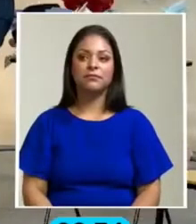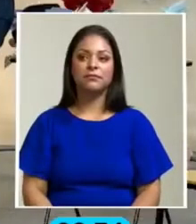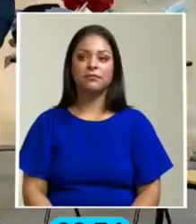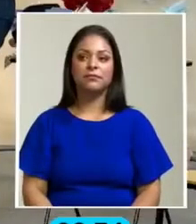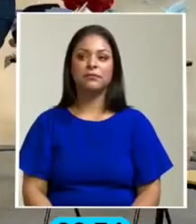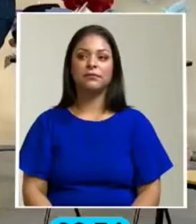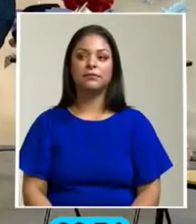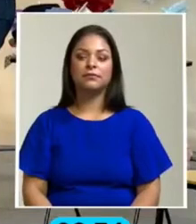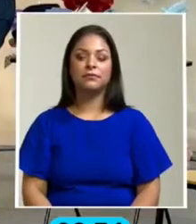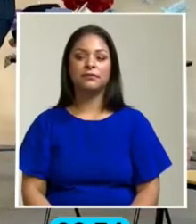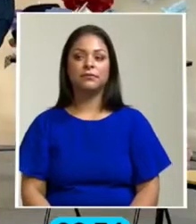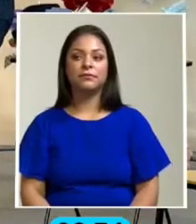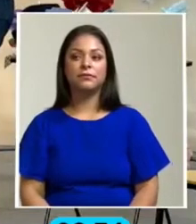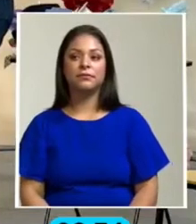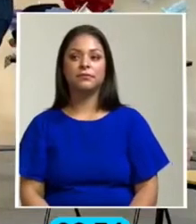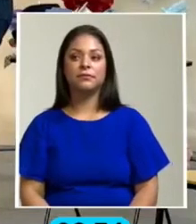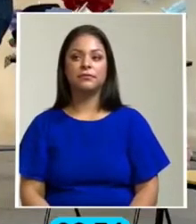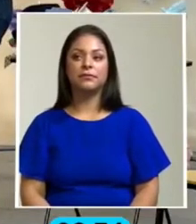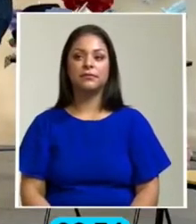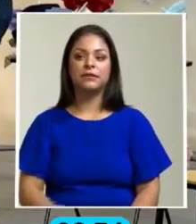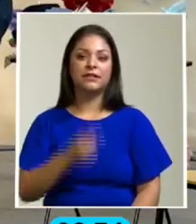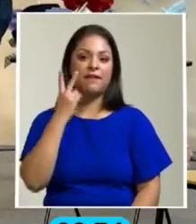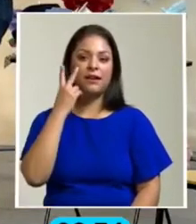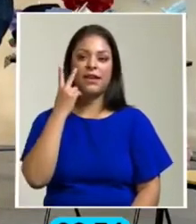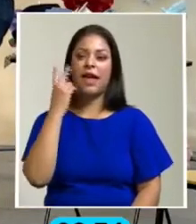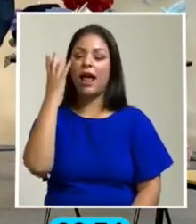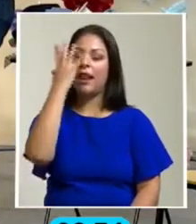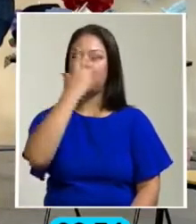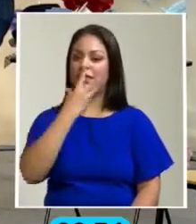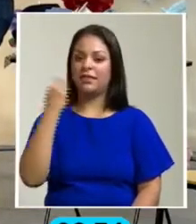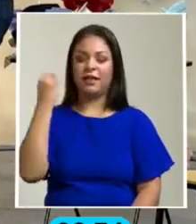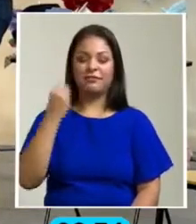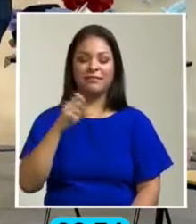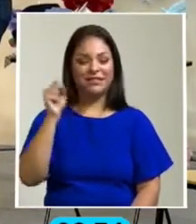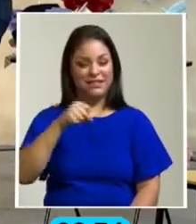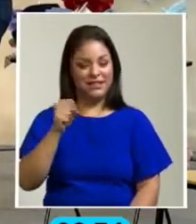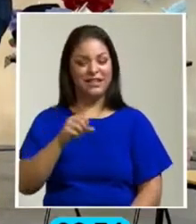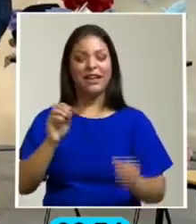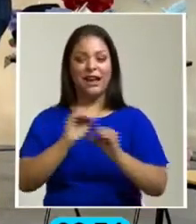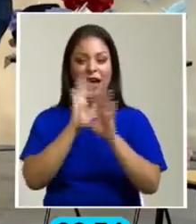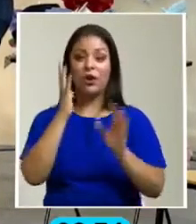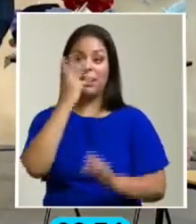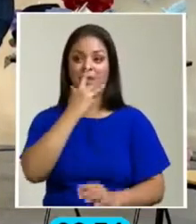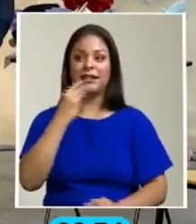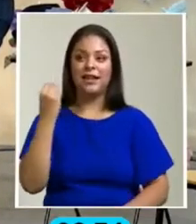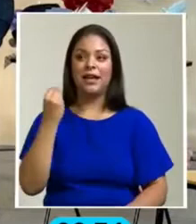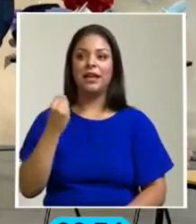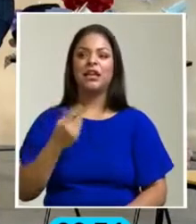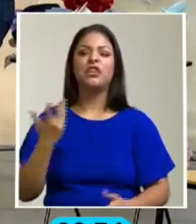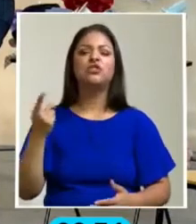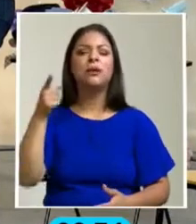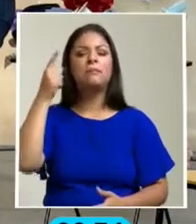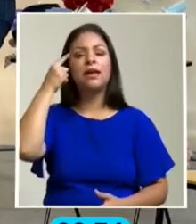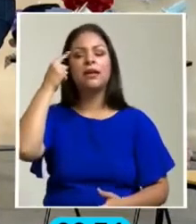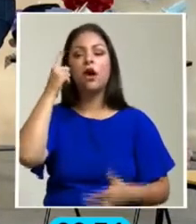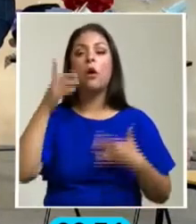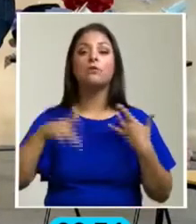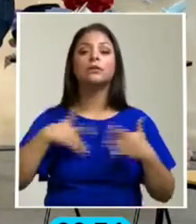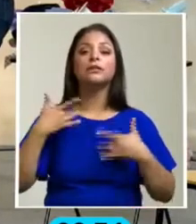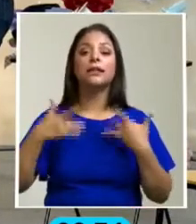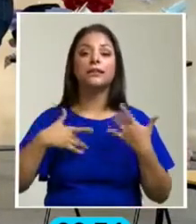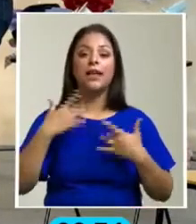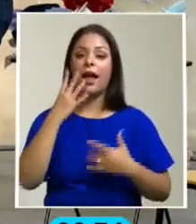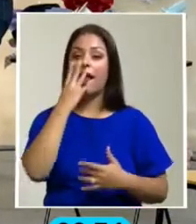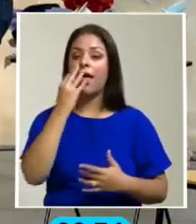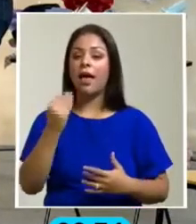Se veía... ¿Linda? Linda. Claro que sí. ¿Cómo crees que se sentía esa danza, Sofi? ¿Y Sofi? ¿Se